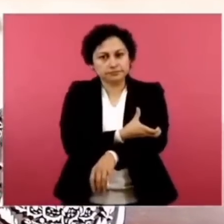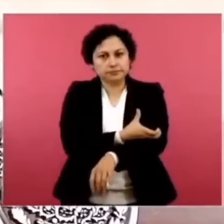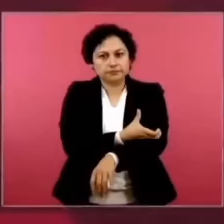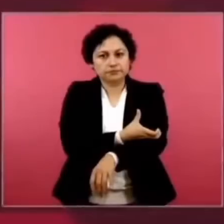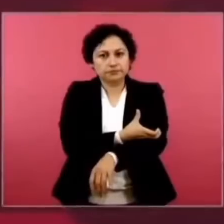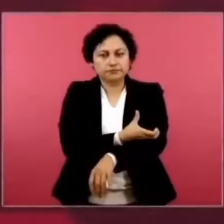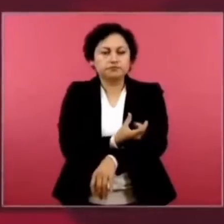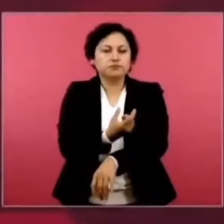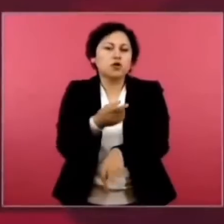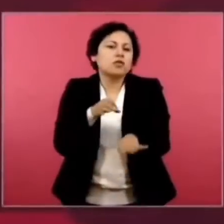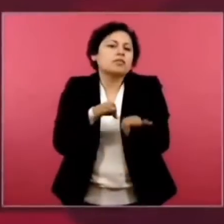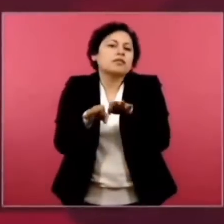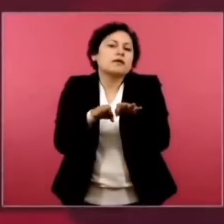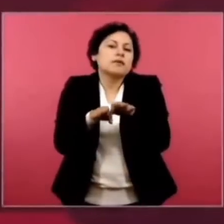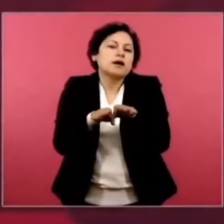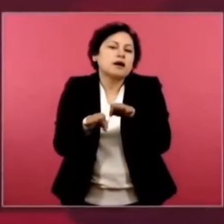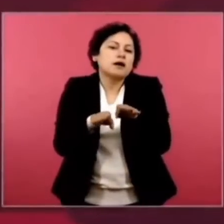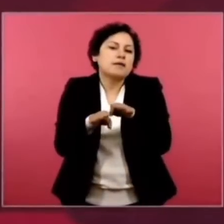una televisora,